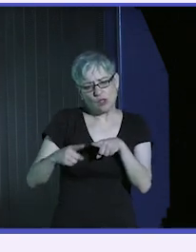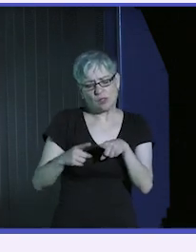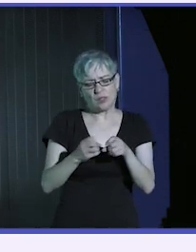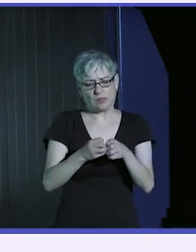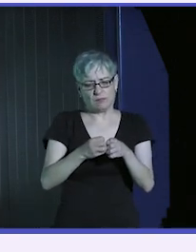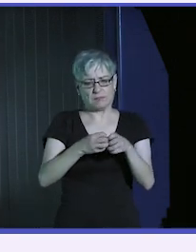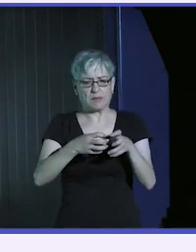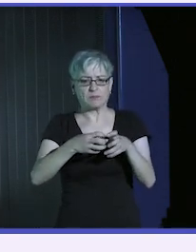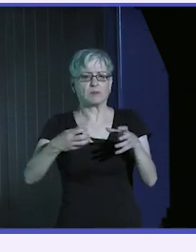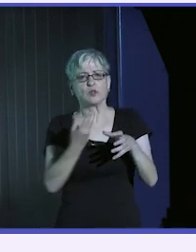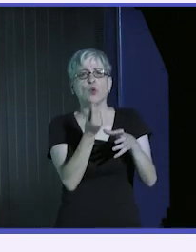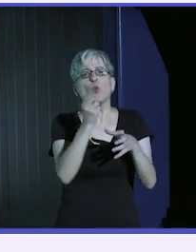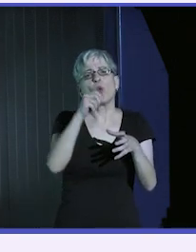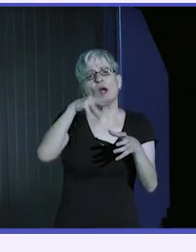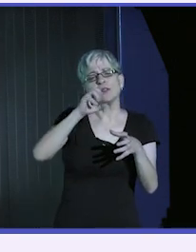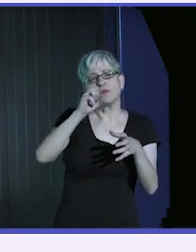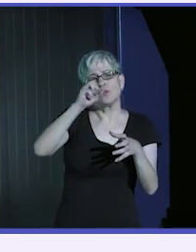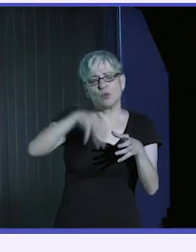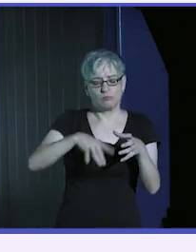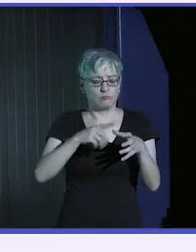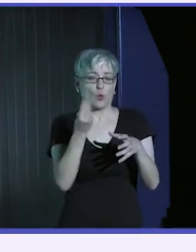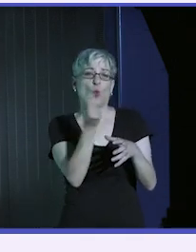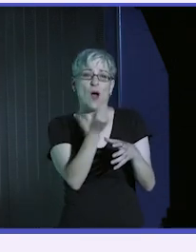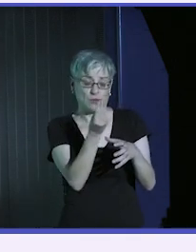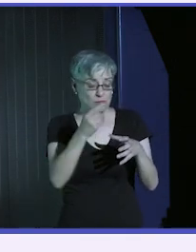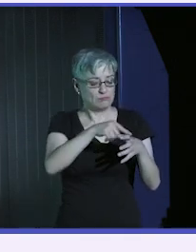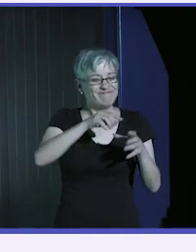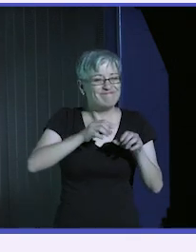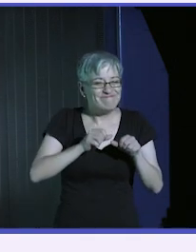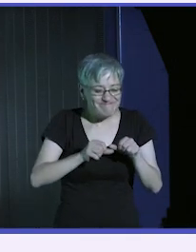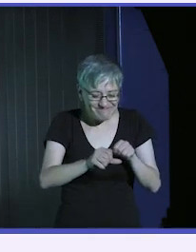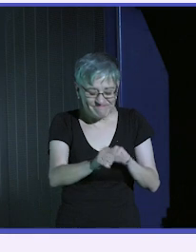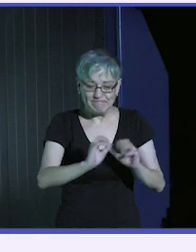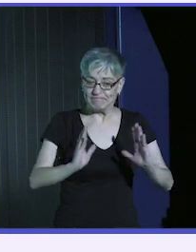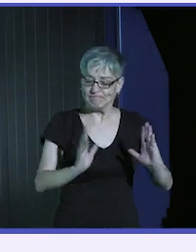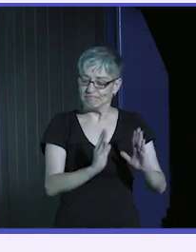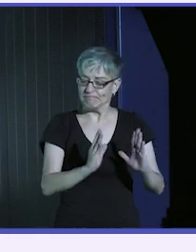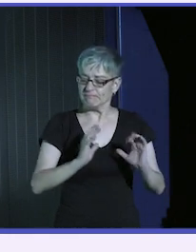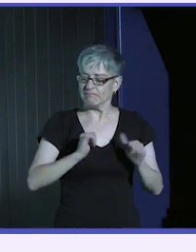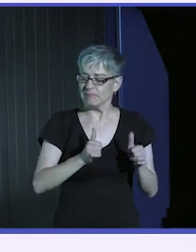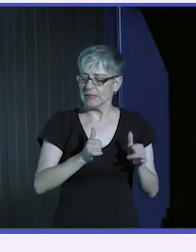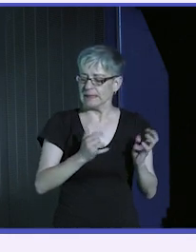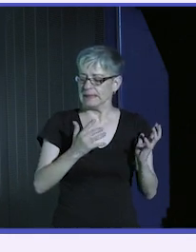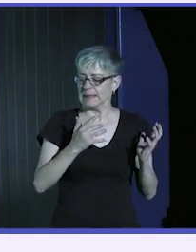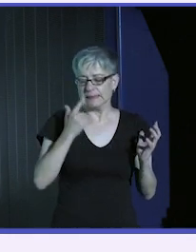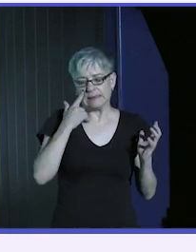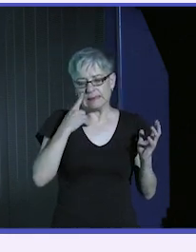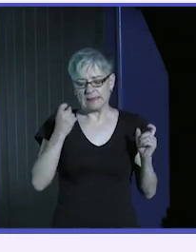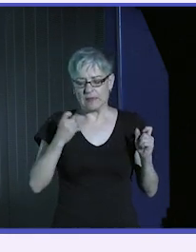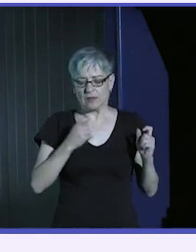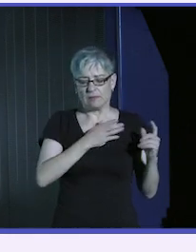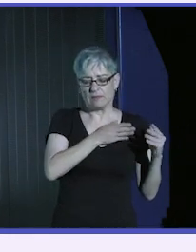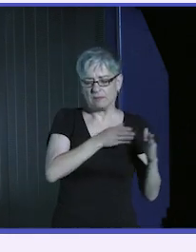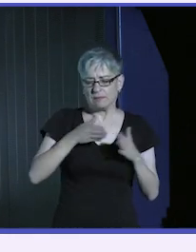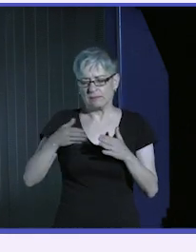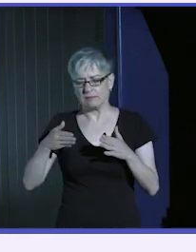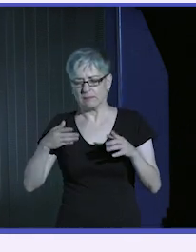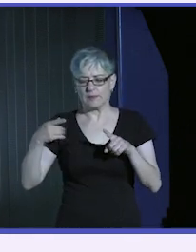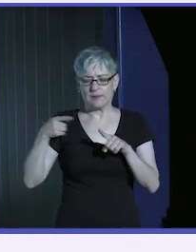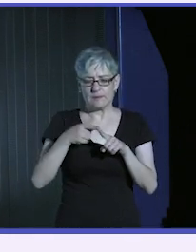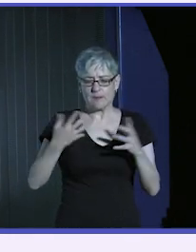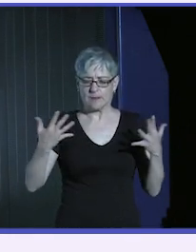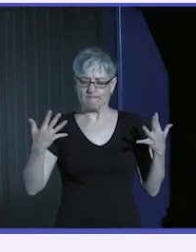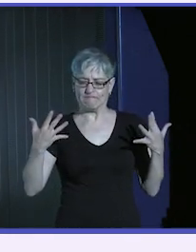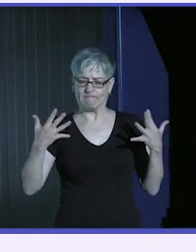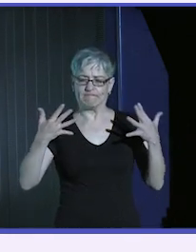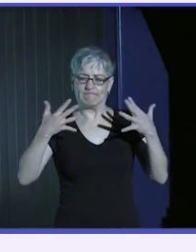quantum, estamos, después de todo ese primer periodo, convergiendo en un punto de inflexión, que es en el que está